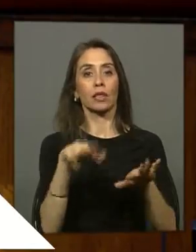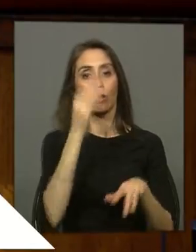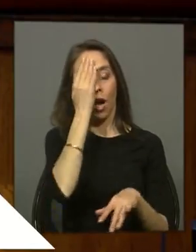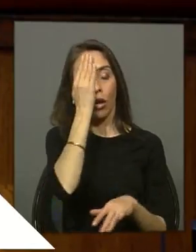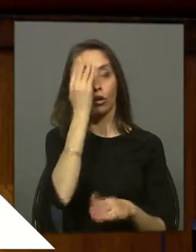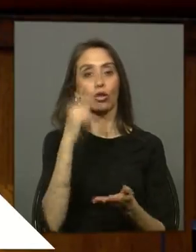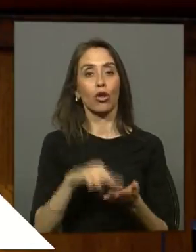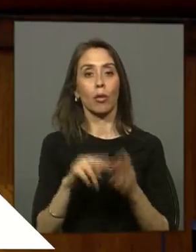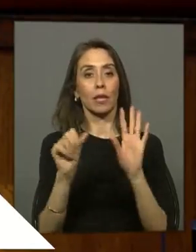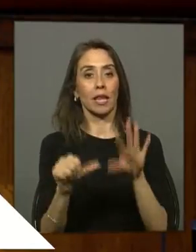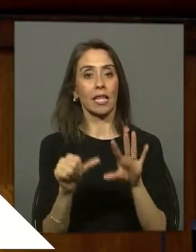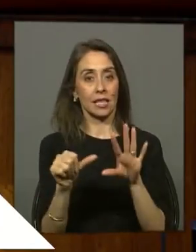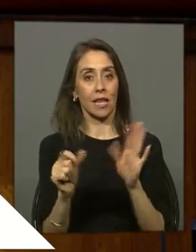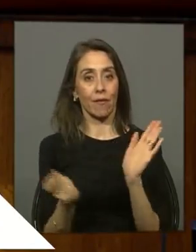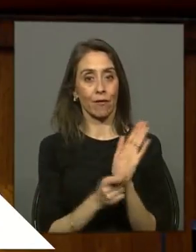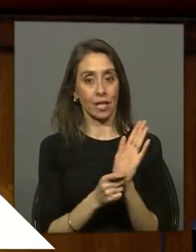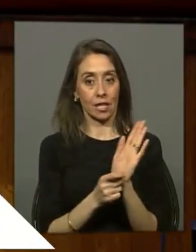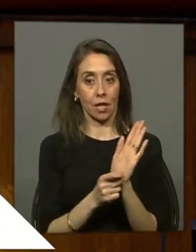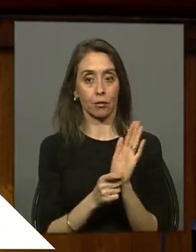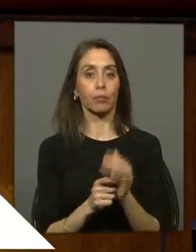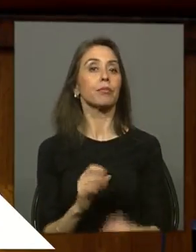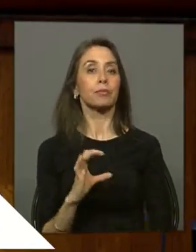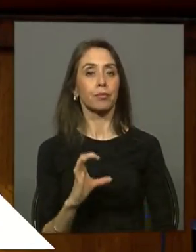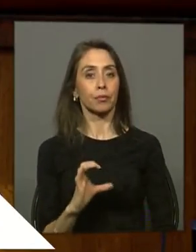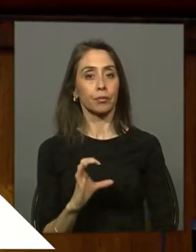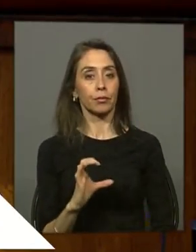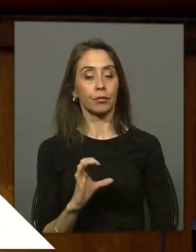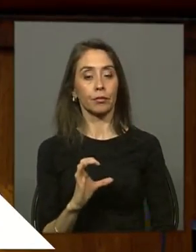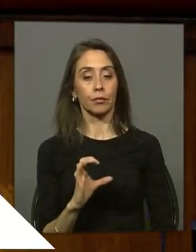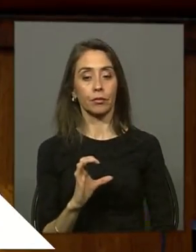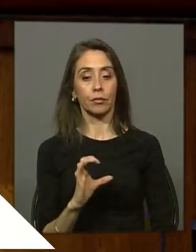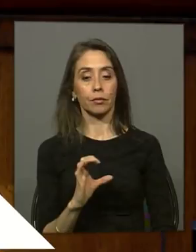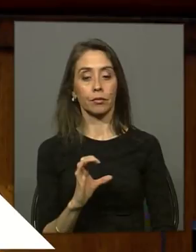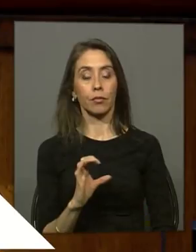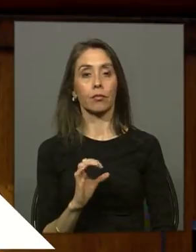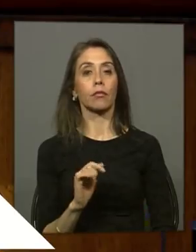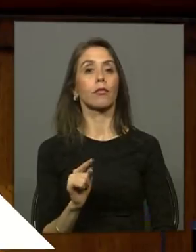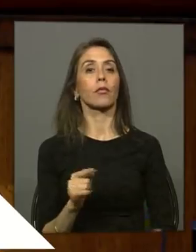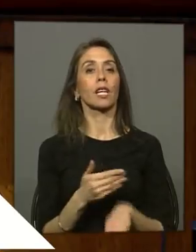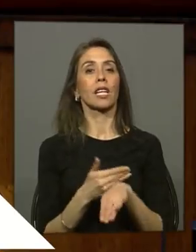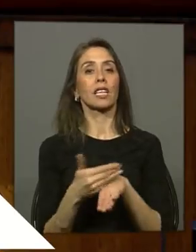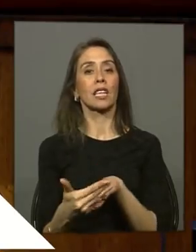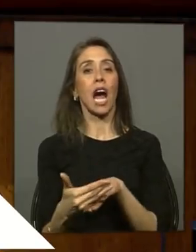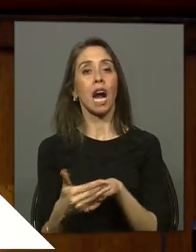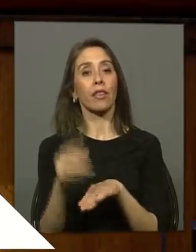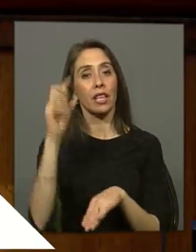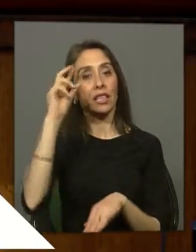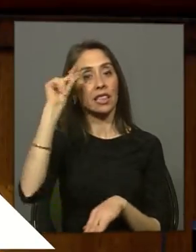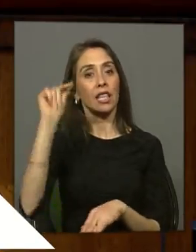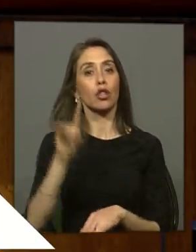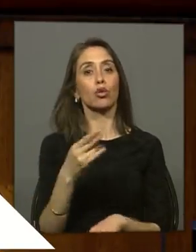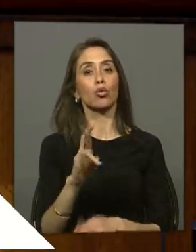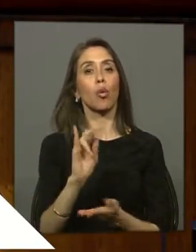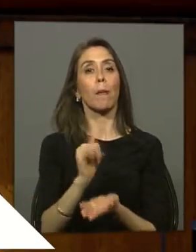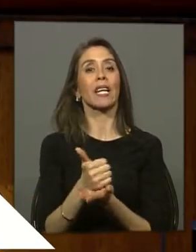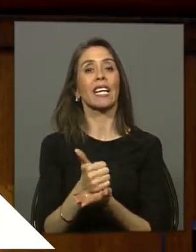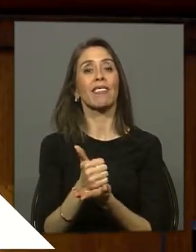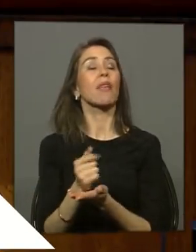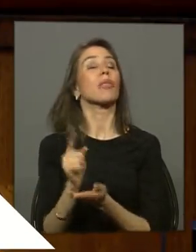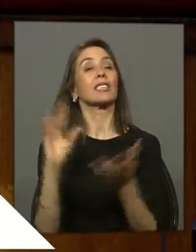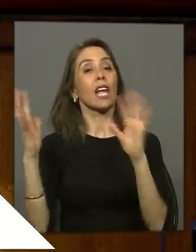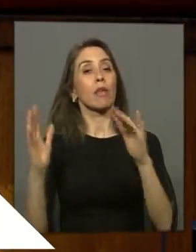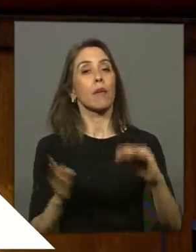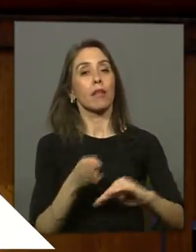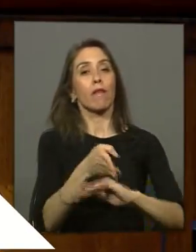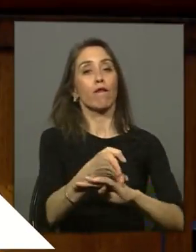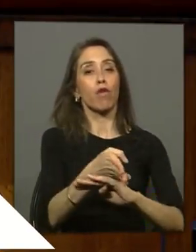del año 2016 letra C por otro lado constituida tardíamente la superintendencia del medio ambiente en el relleno de Santa Marta cuatro